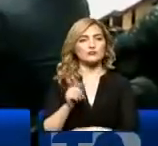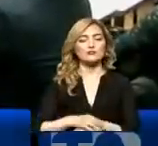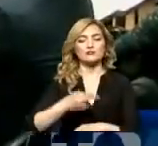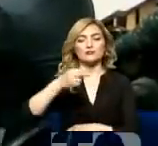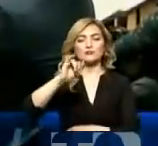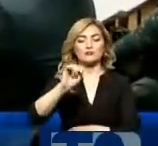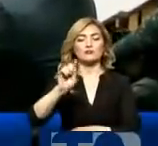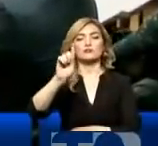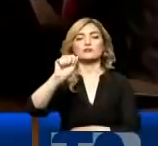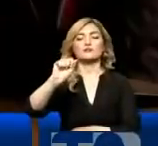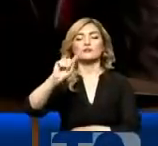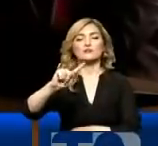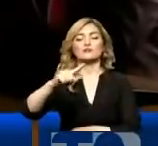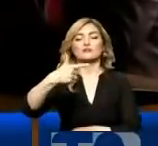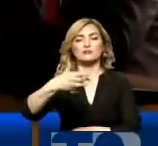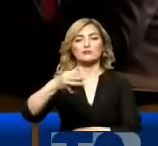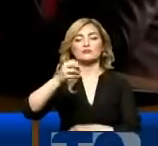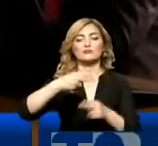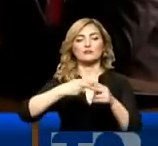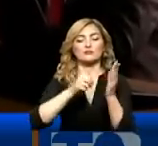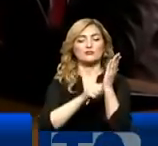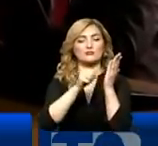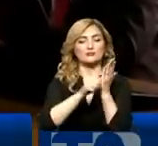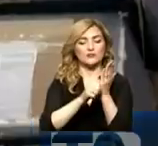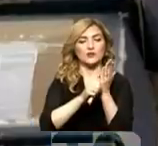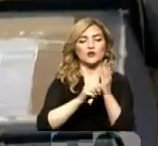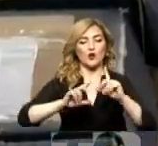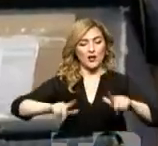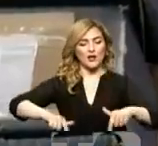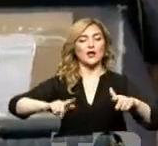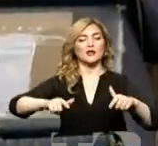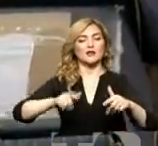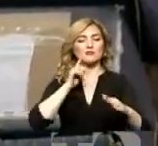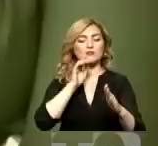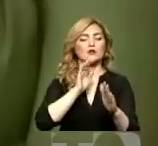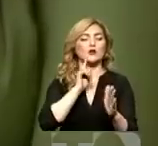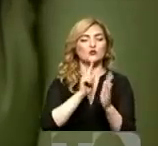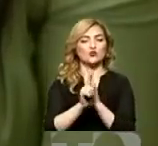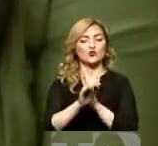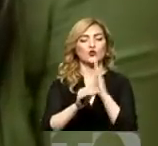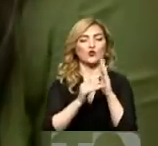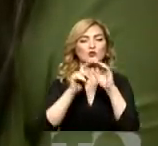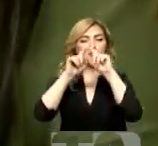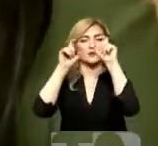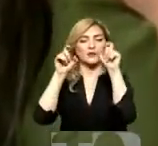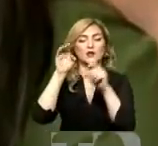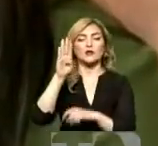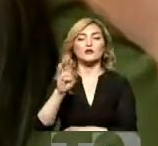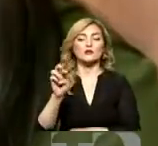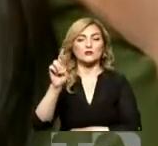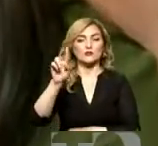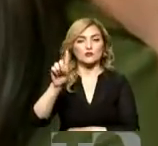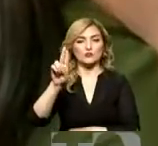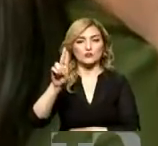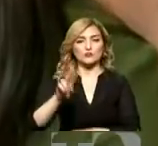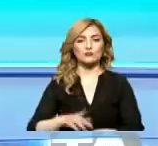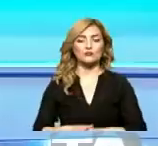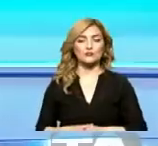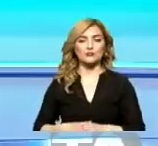Hidalgo, exministro de Lenín Moreno, e insiste con su acusación en contra de la compañía Verdú. Dayana Monroy, 24